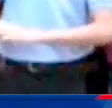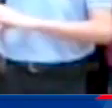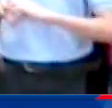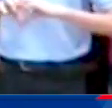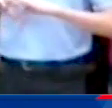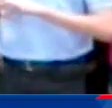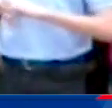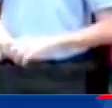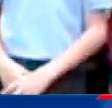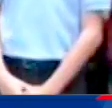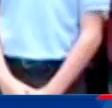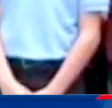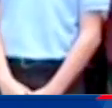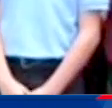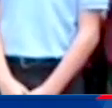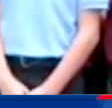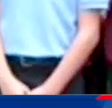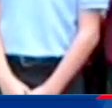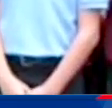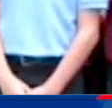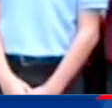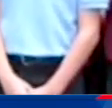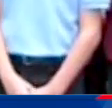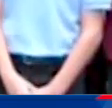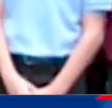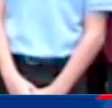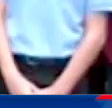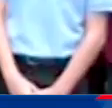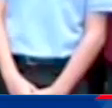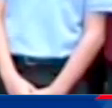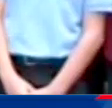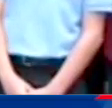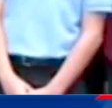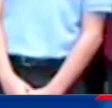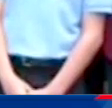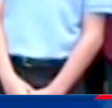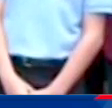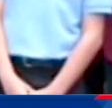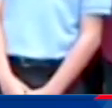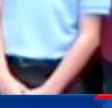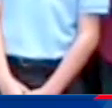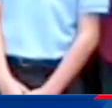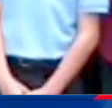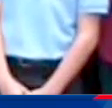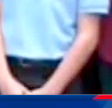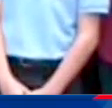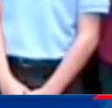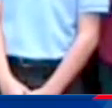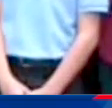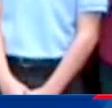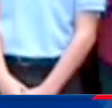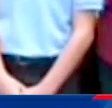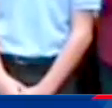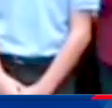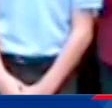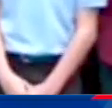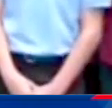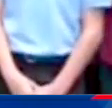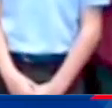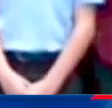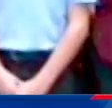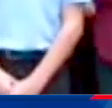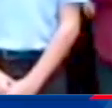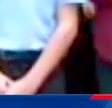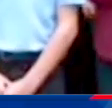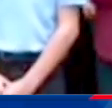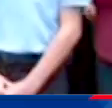ustedes tenemos todo eso. Tenemos una nueva cancha, tenemos nuevas instalaciones, tenemos aire acondicionado, tenemos nuevas plazas, tenemos sistemas de